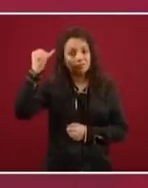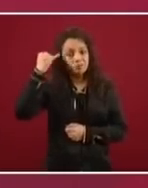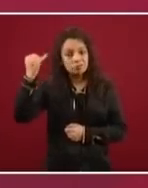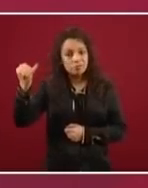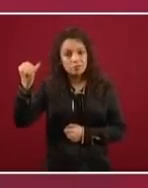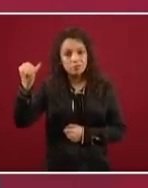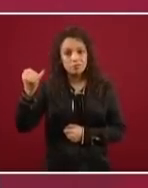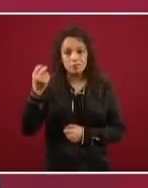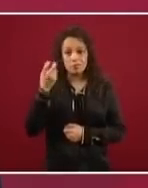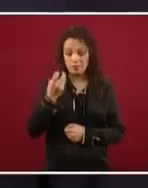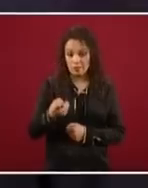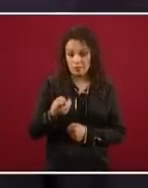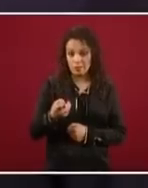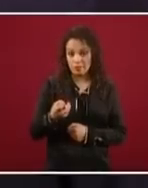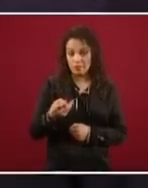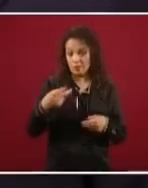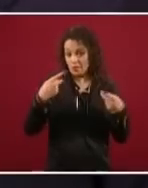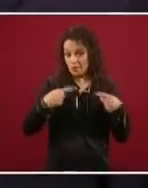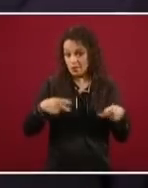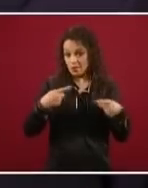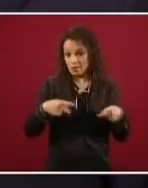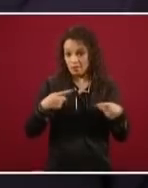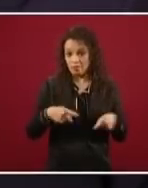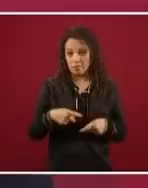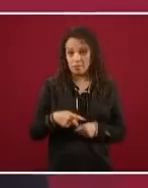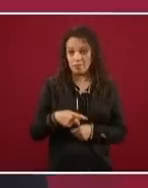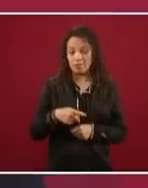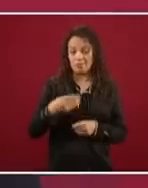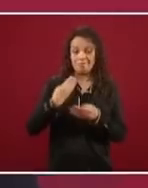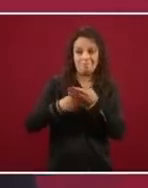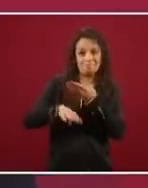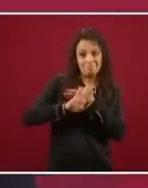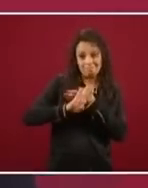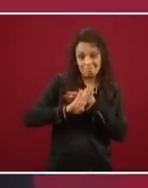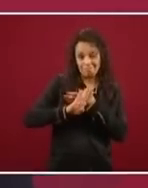quién es quiere